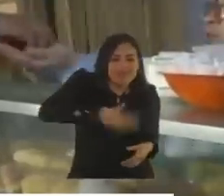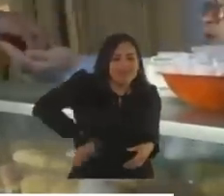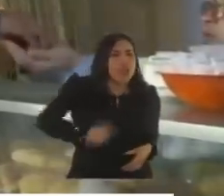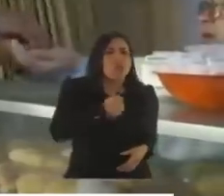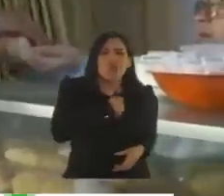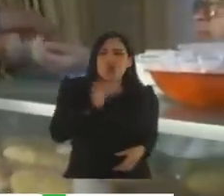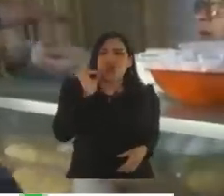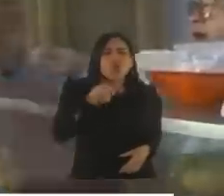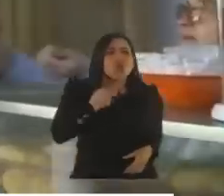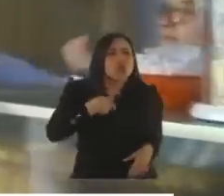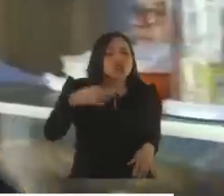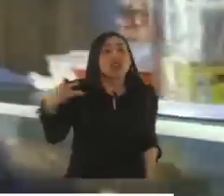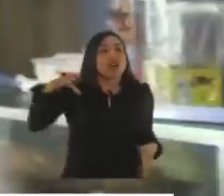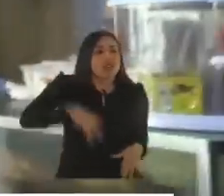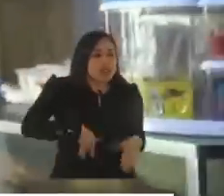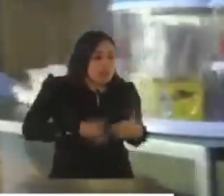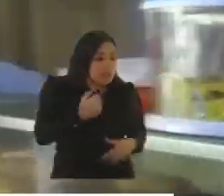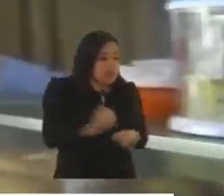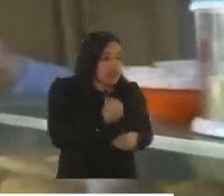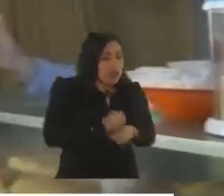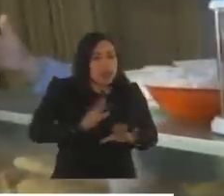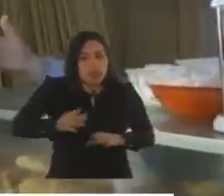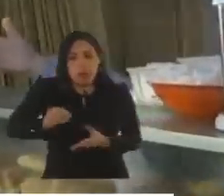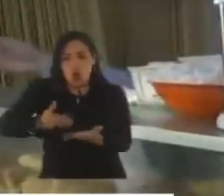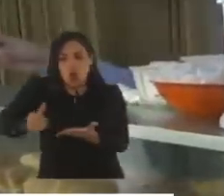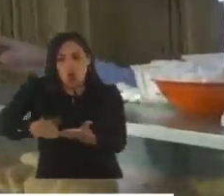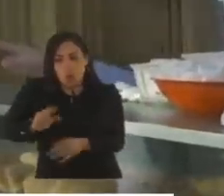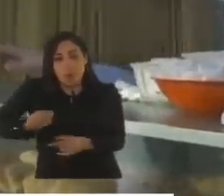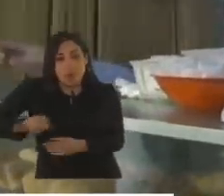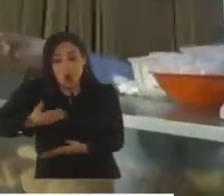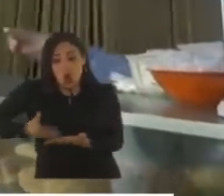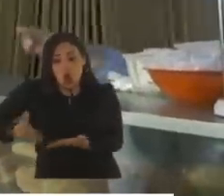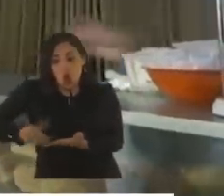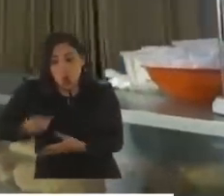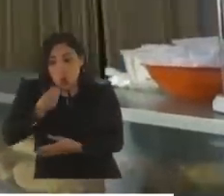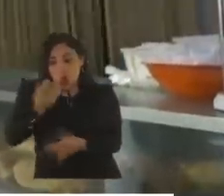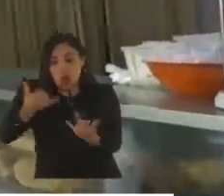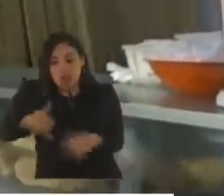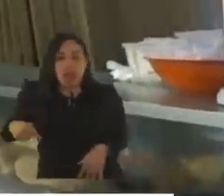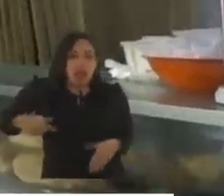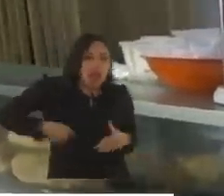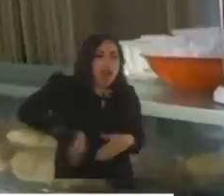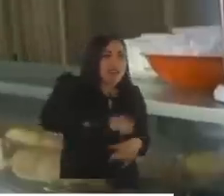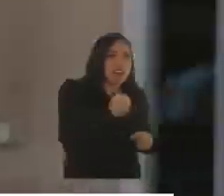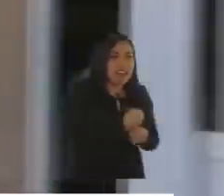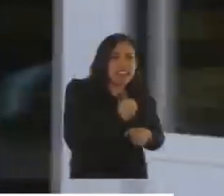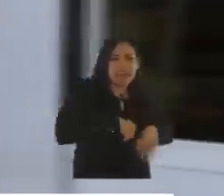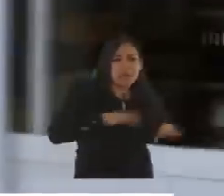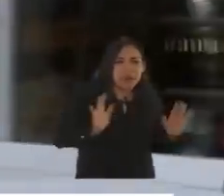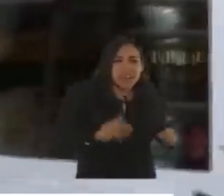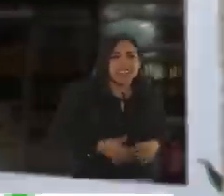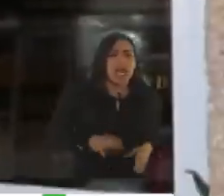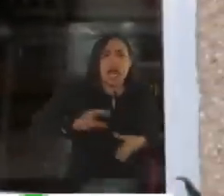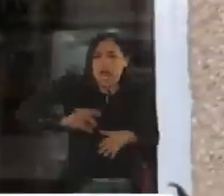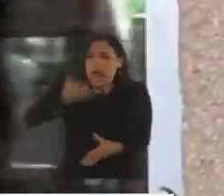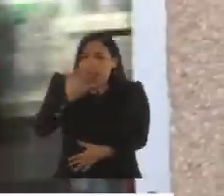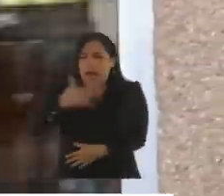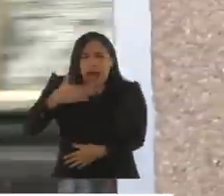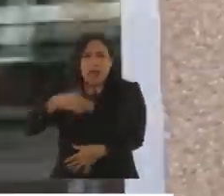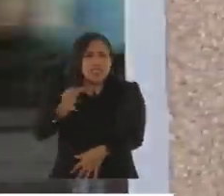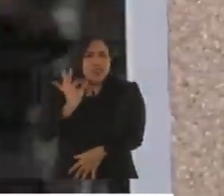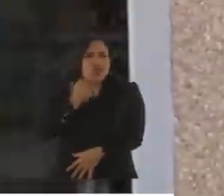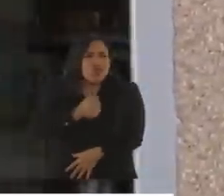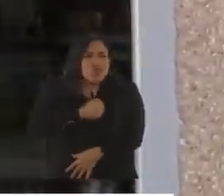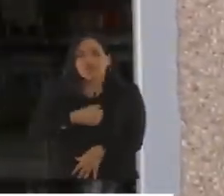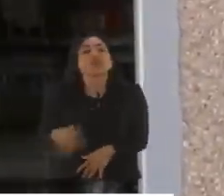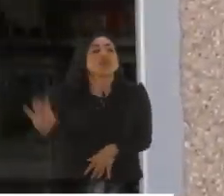encanta. Mira, ahora vamos a trabajar y paramos a comprar una, porque siempre estamos, y el picante me encanta. Y es alegrarse el alma